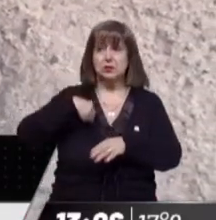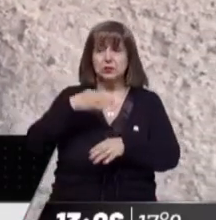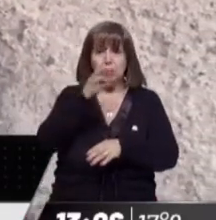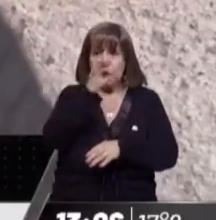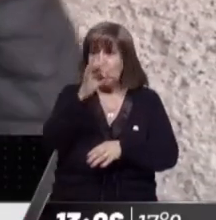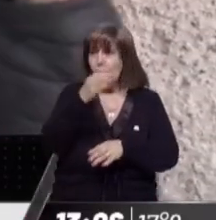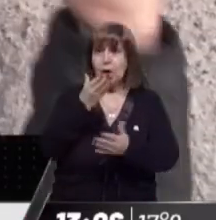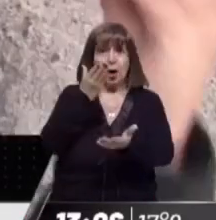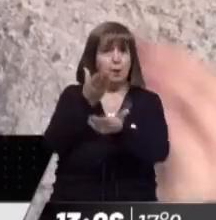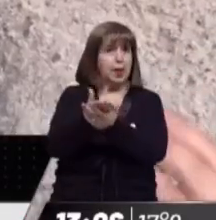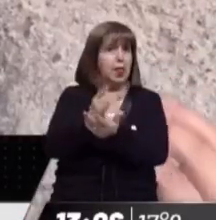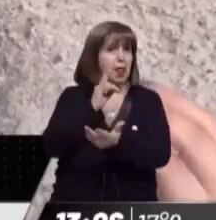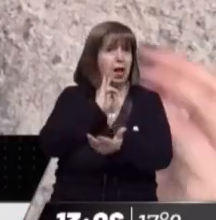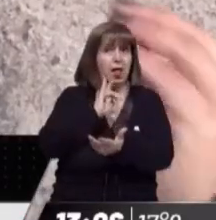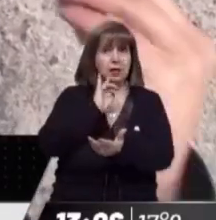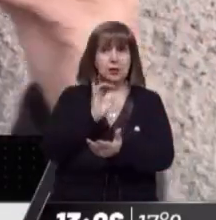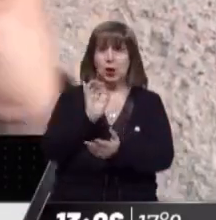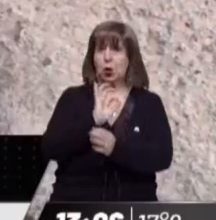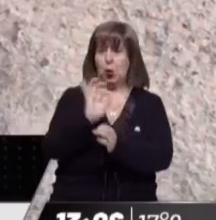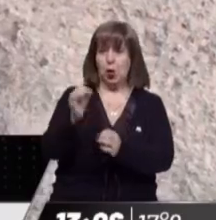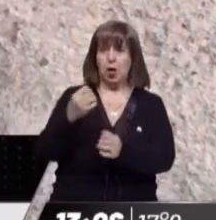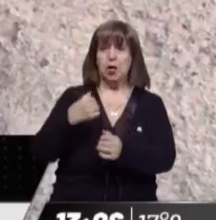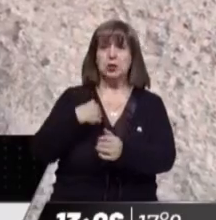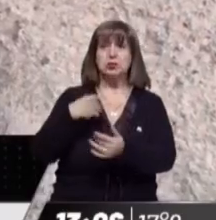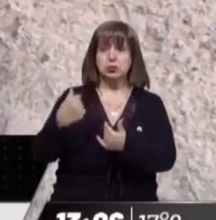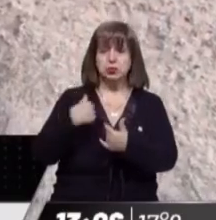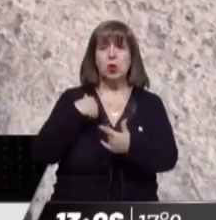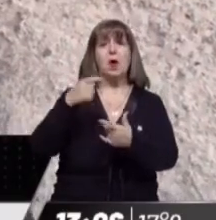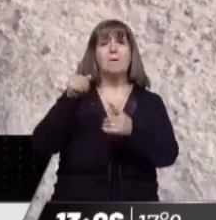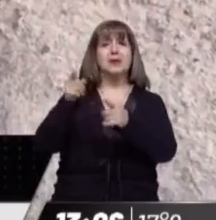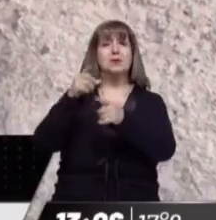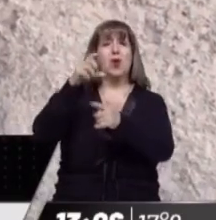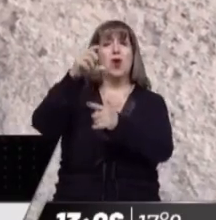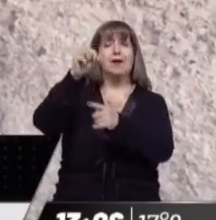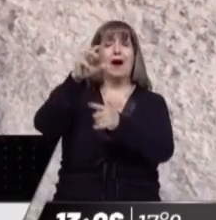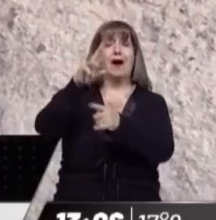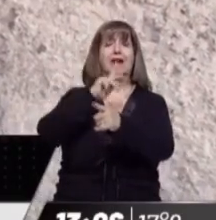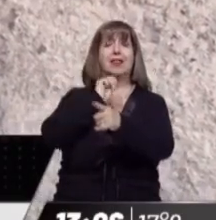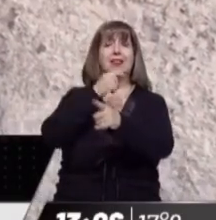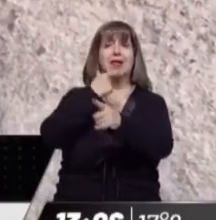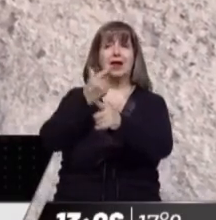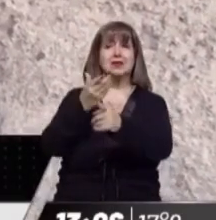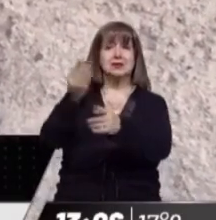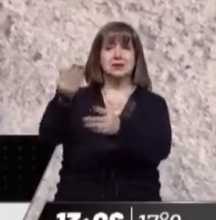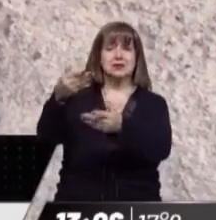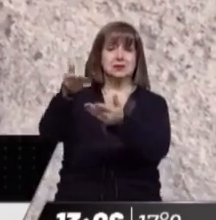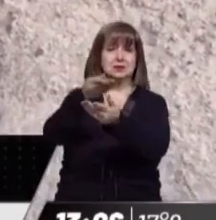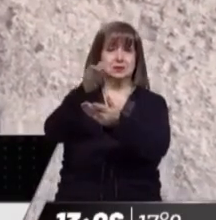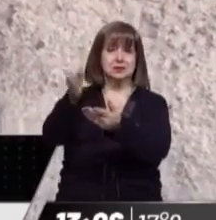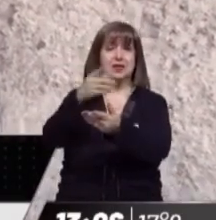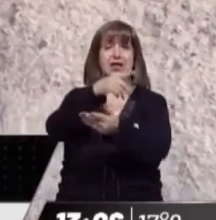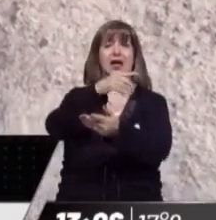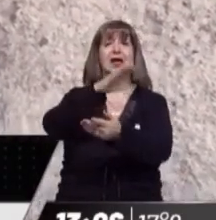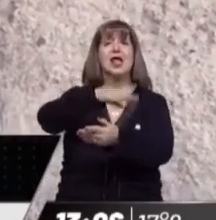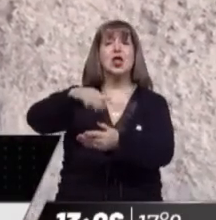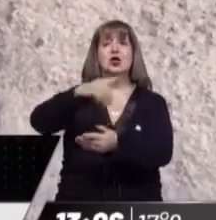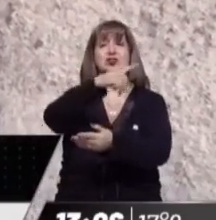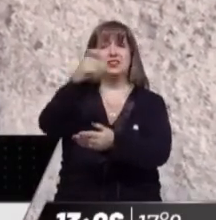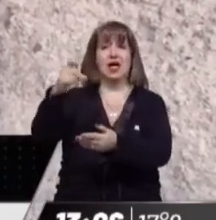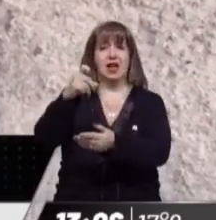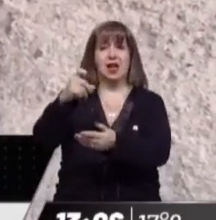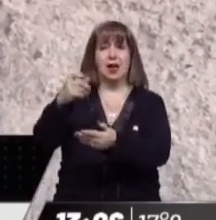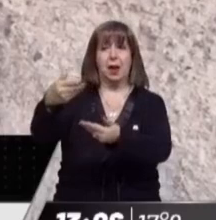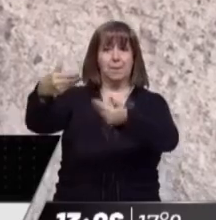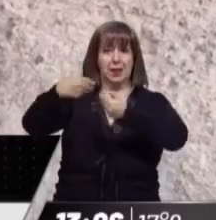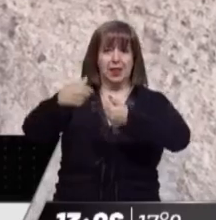pedir fue caritas que vino por mí Pidieron para 100 niños eh ellos bueno